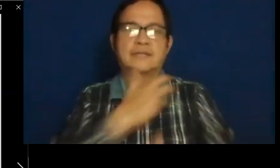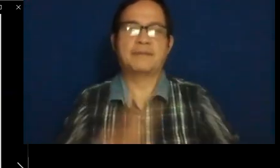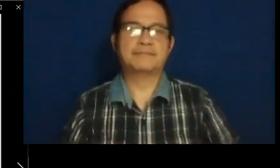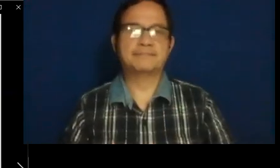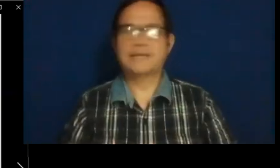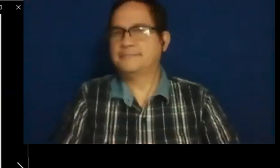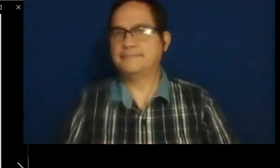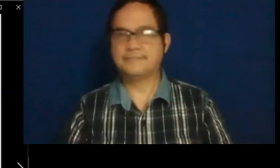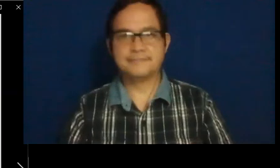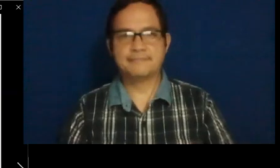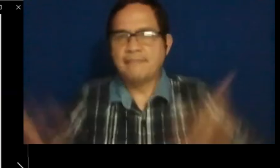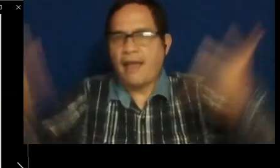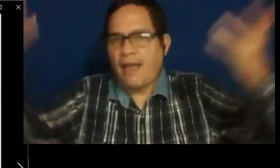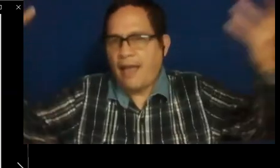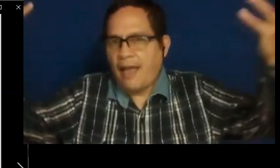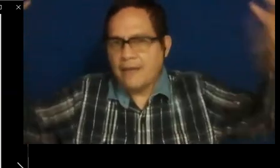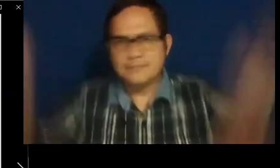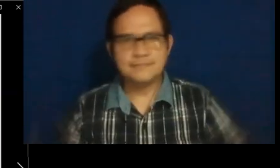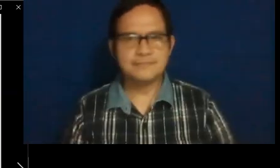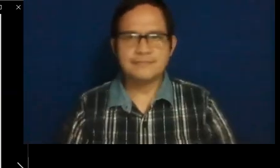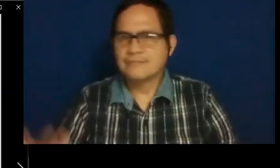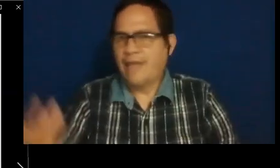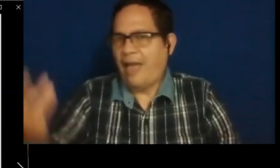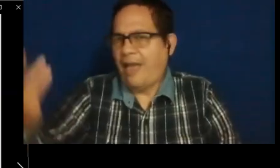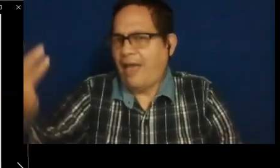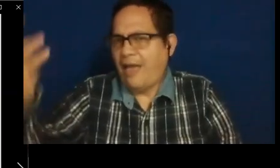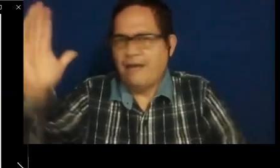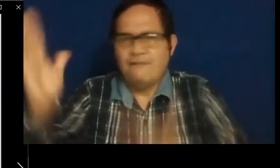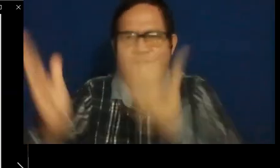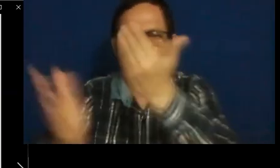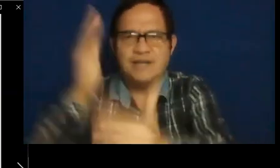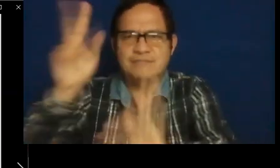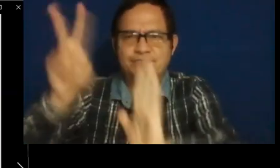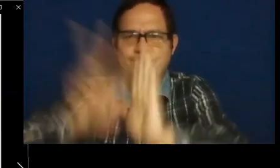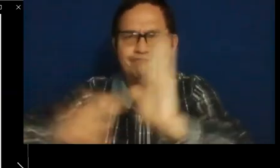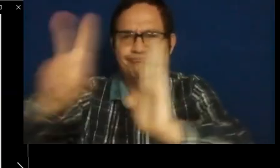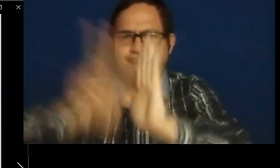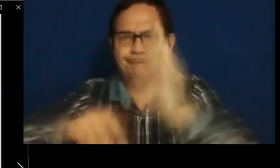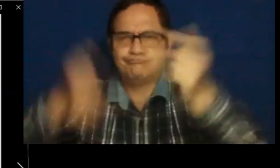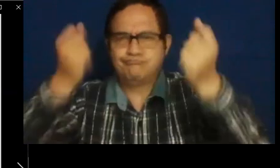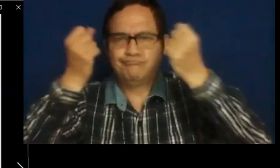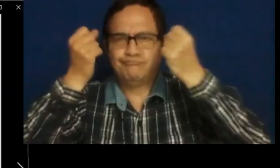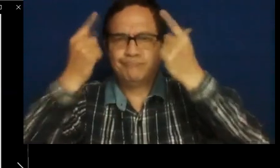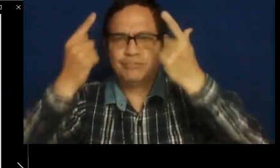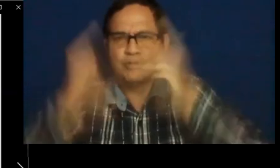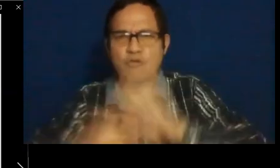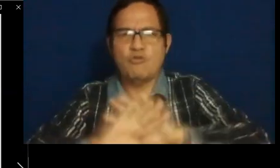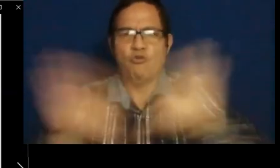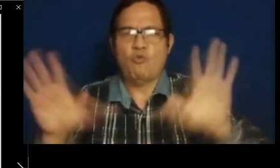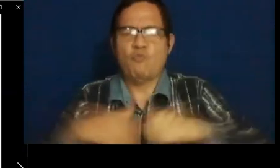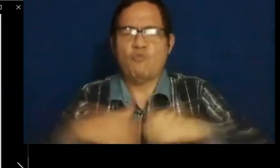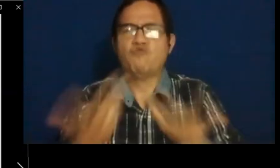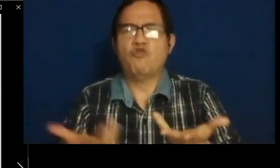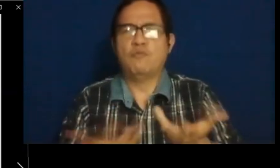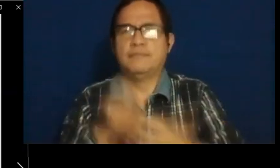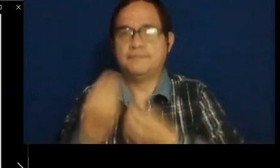¿Listo? Eso es básicamente el antecedente teórico para entender cómo es que funciona eso. Entonces, para